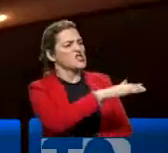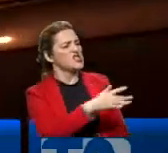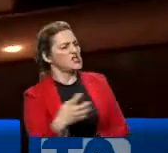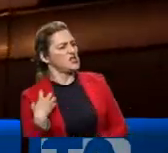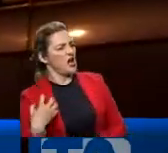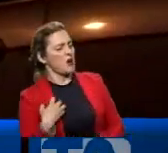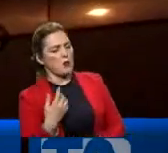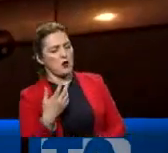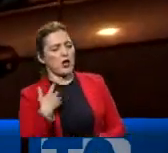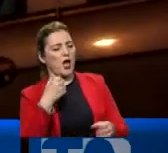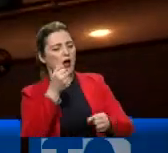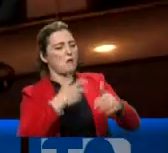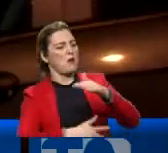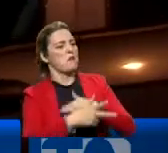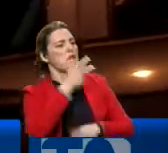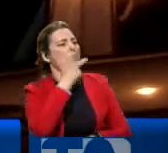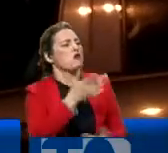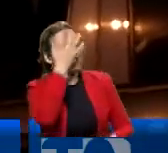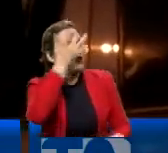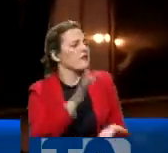públicos.